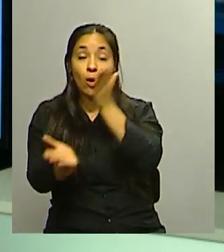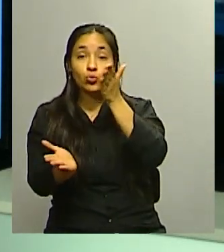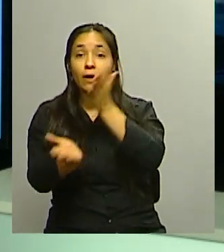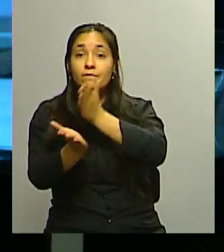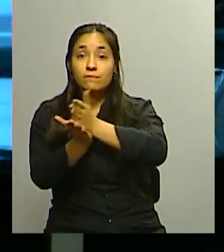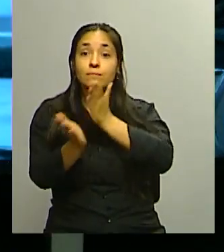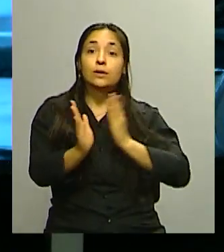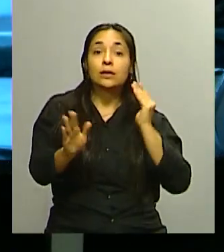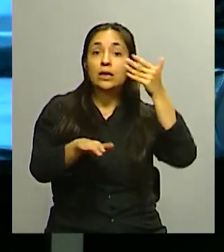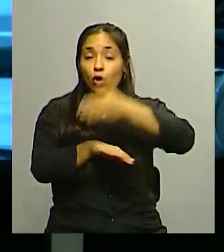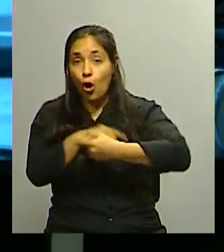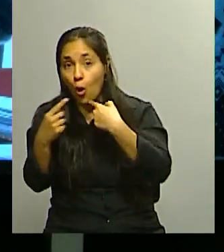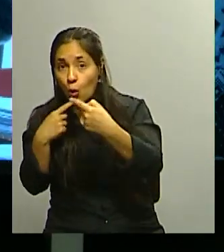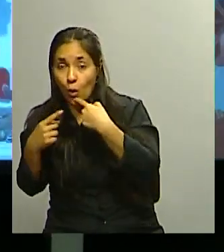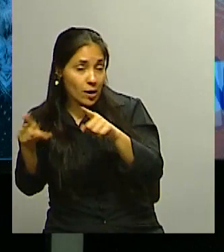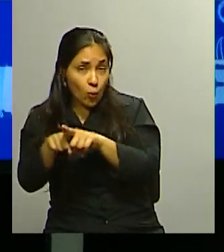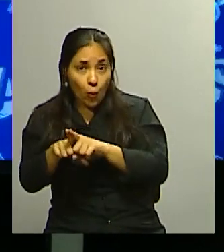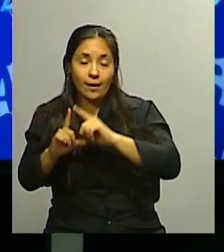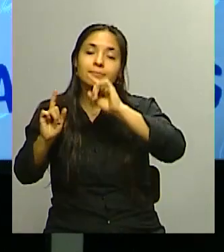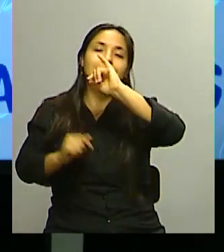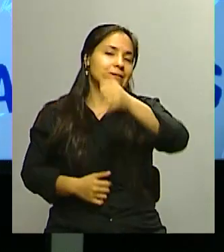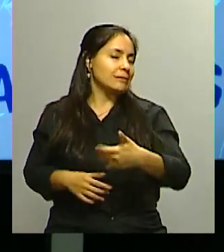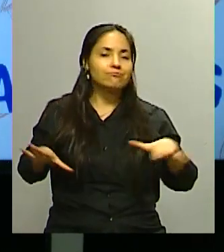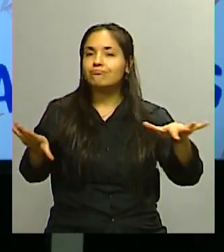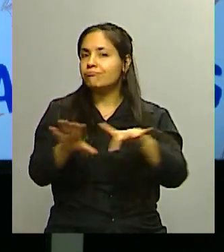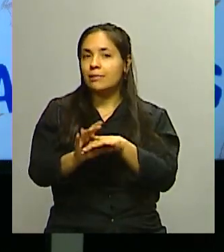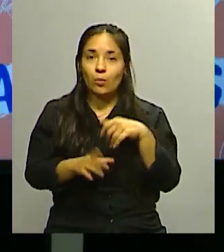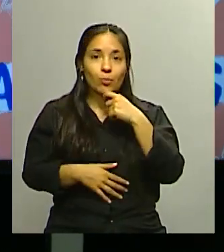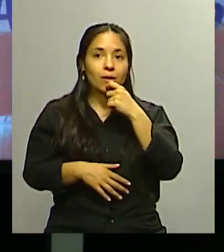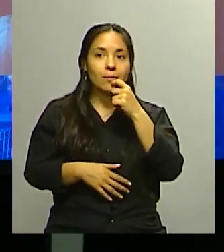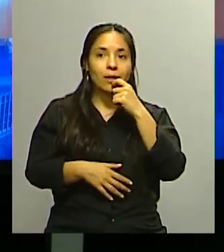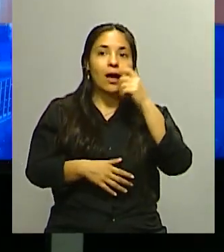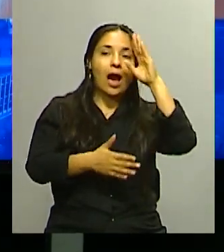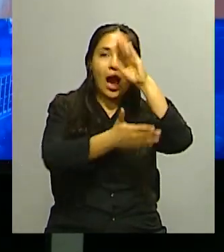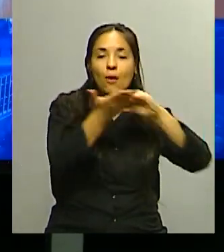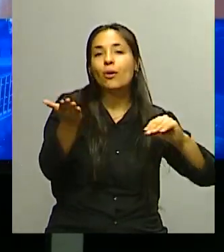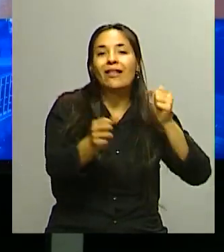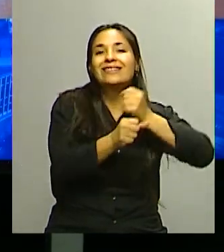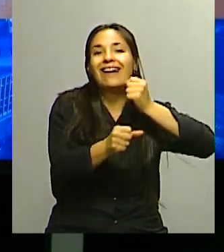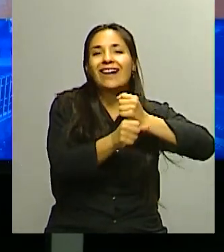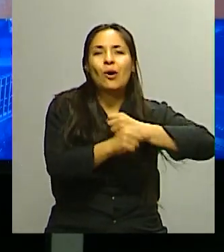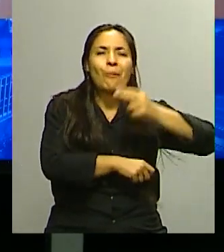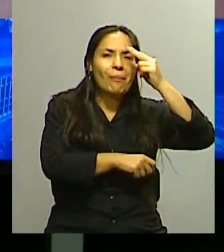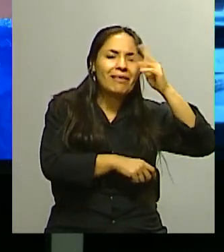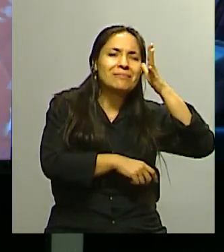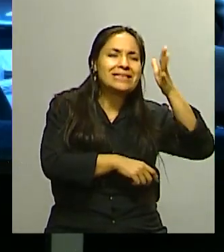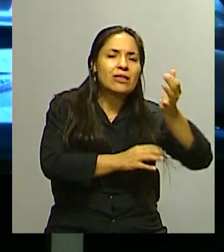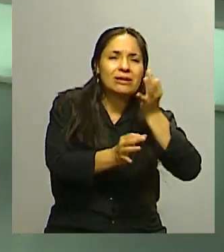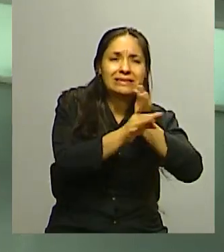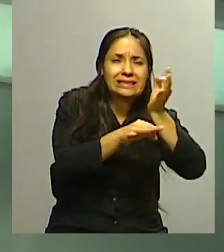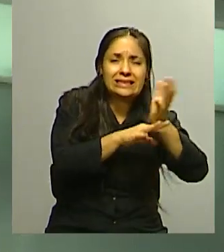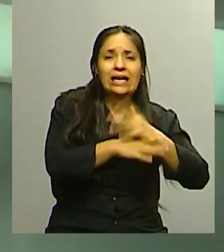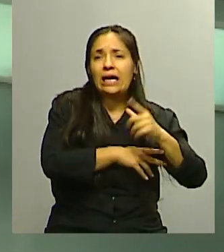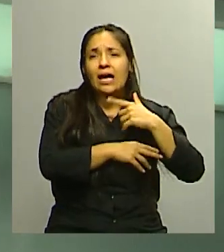necesitamos. Exactamente. O evacuar dudas que quizás el profesional, por exceso de trabajo o por su propia manera de ejercer, muchas